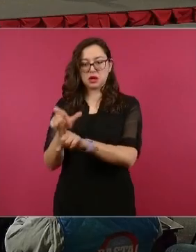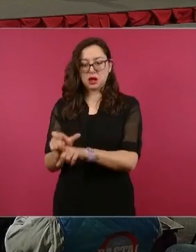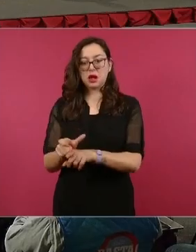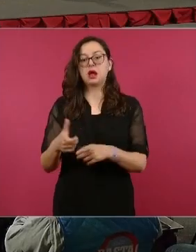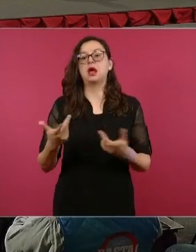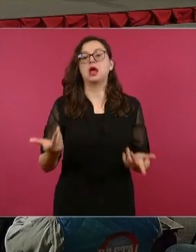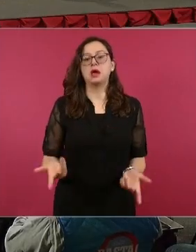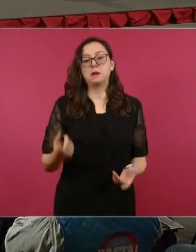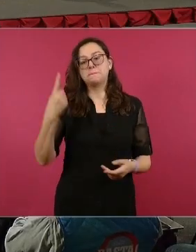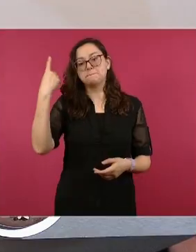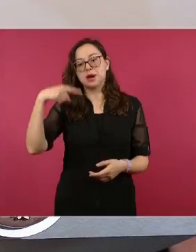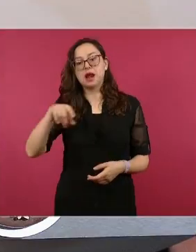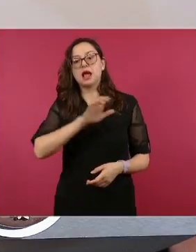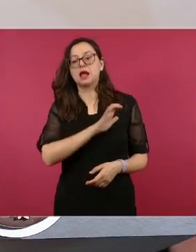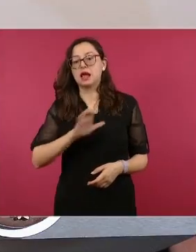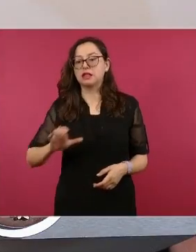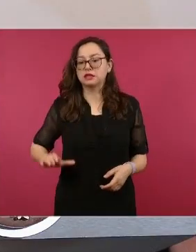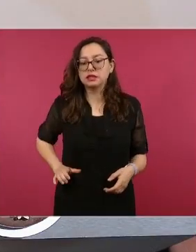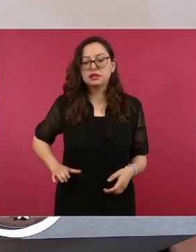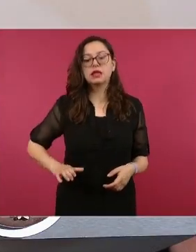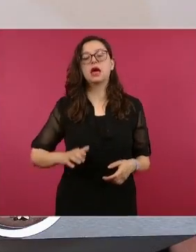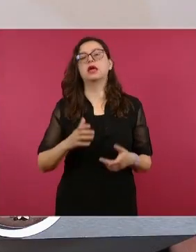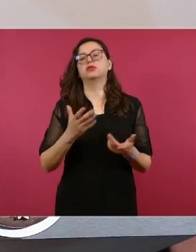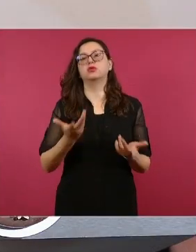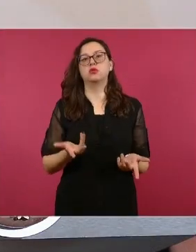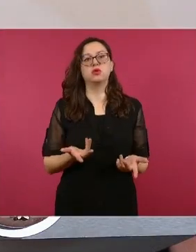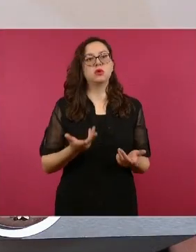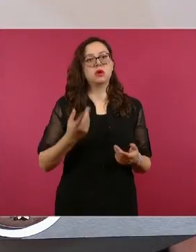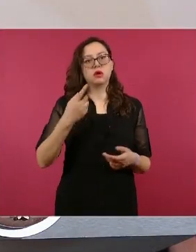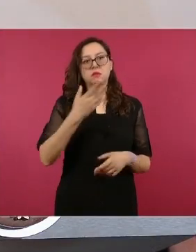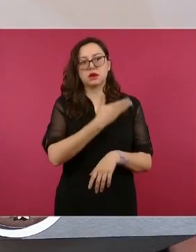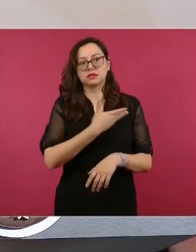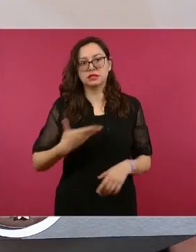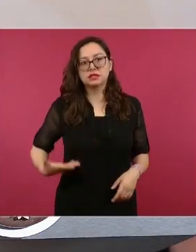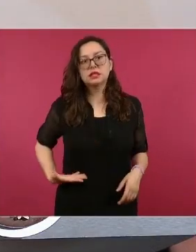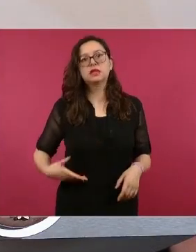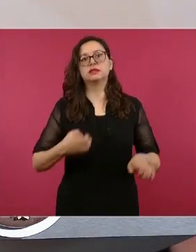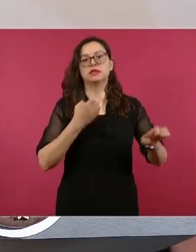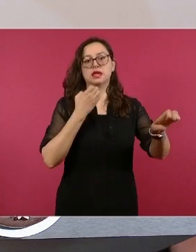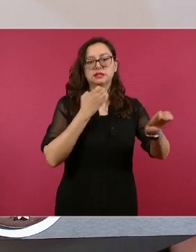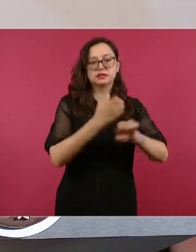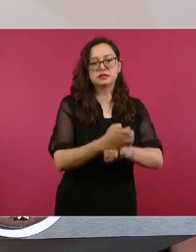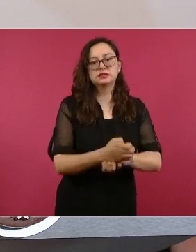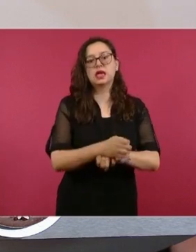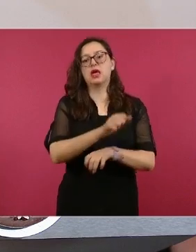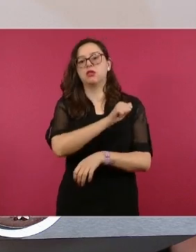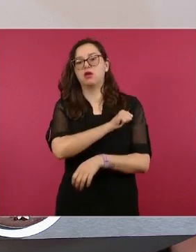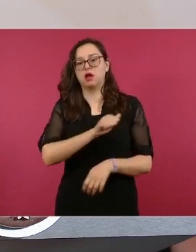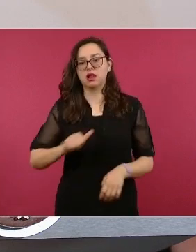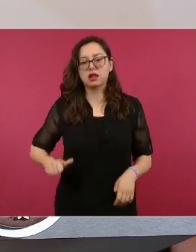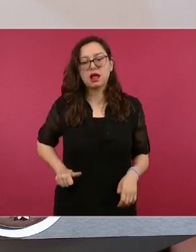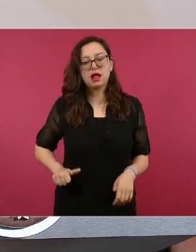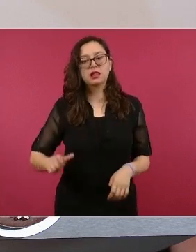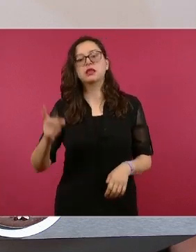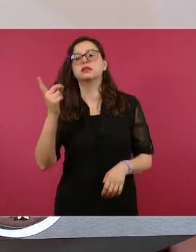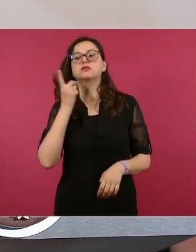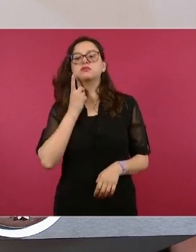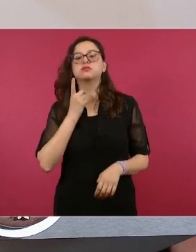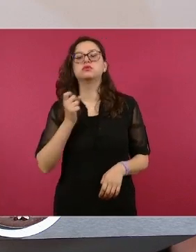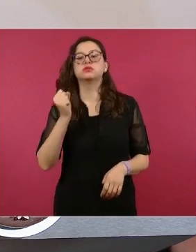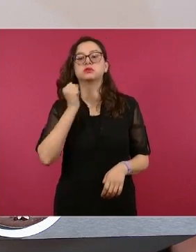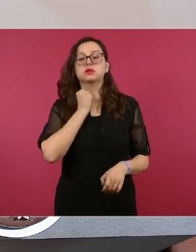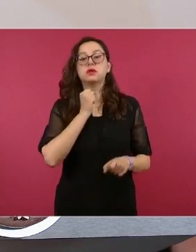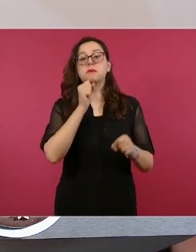estatales y el Congreso de la Unión, en tanto que los gobiernos estatales corresponde hacer lo mismo con quienes aspiran